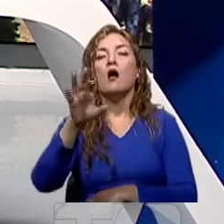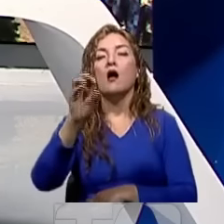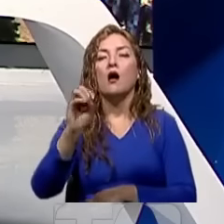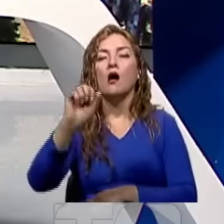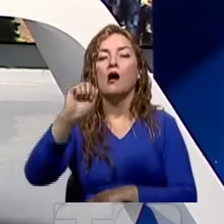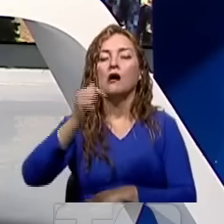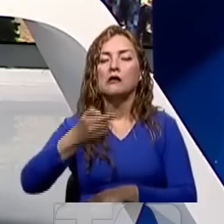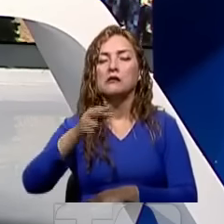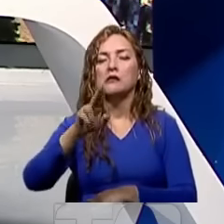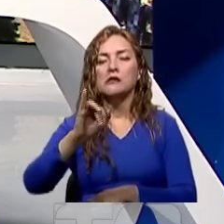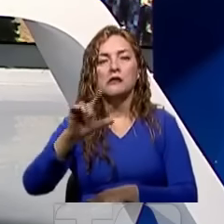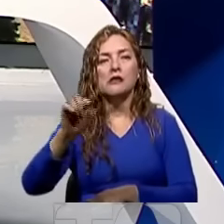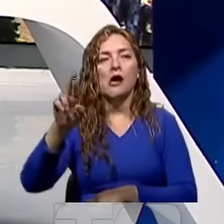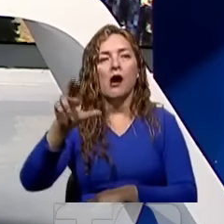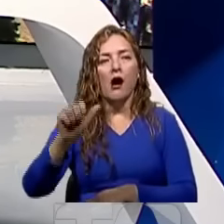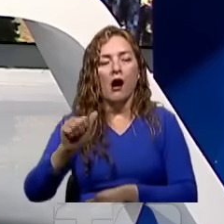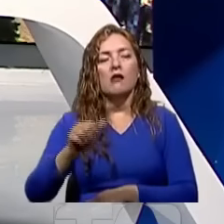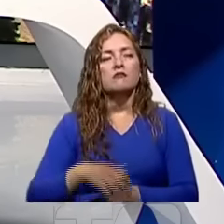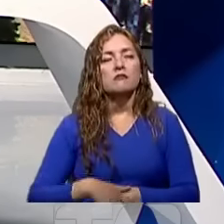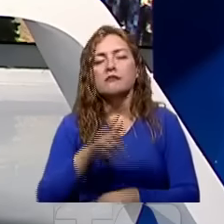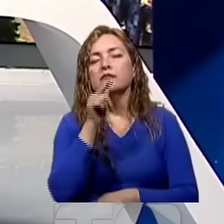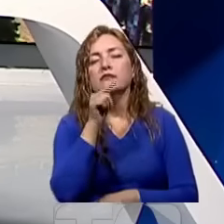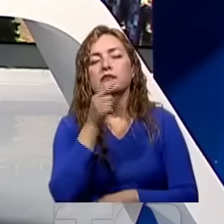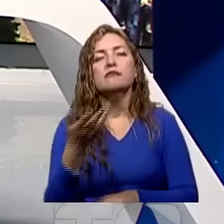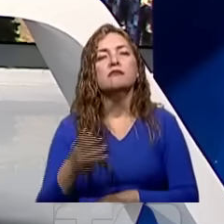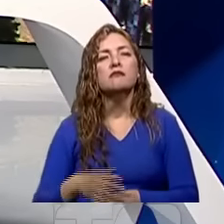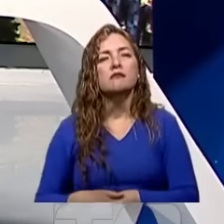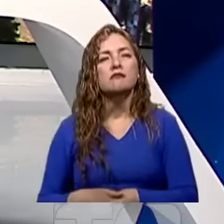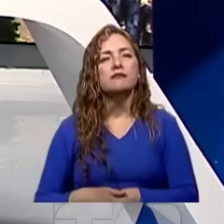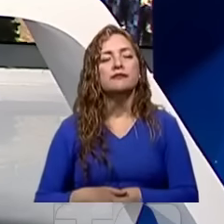¿Le suena de algo? Claro que sí. Sí. Juan Gabriel.